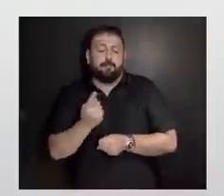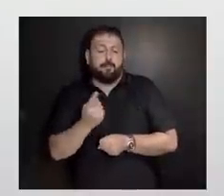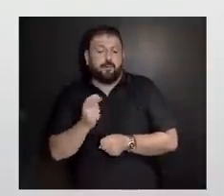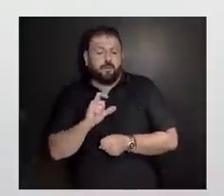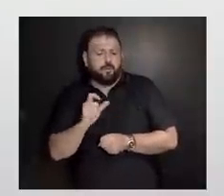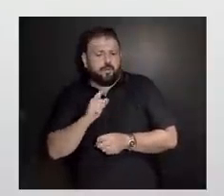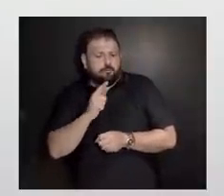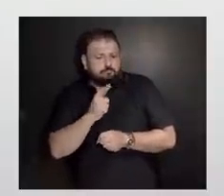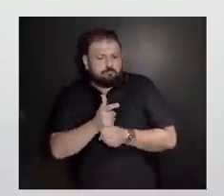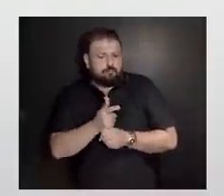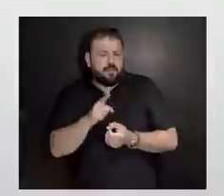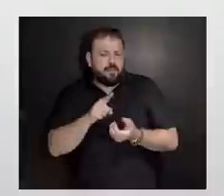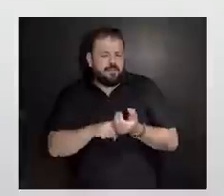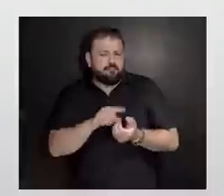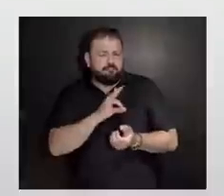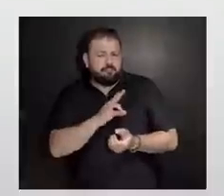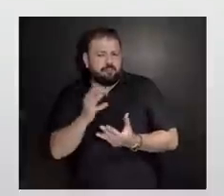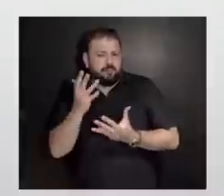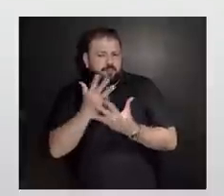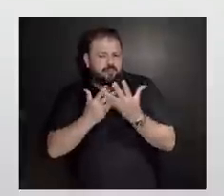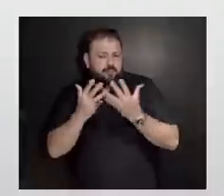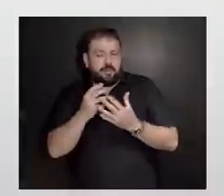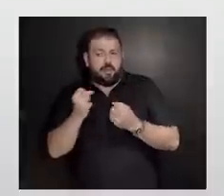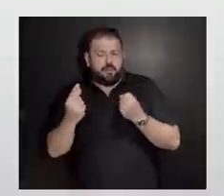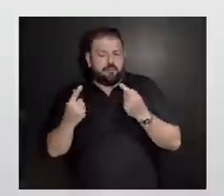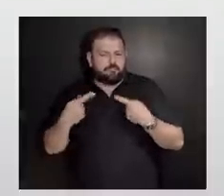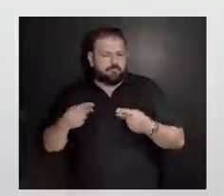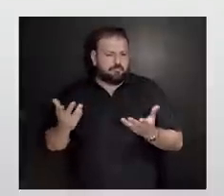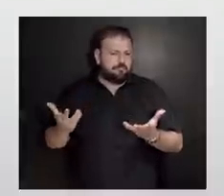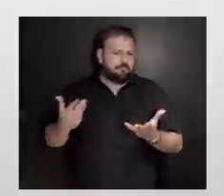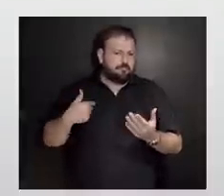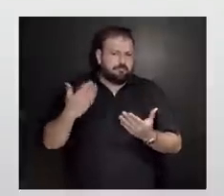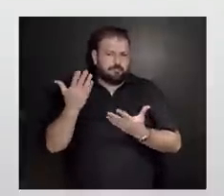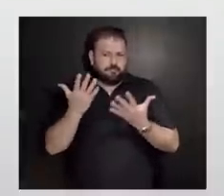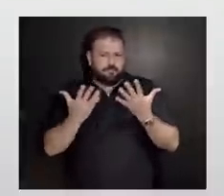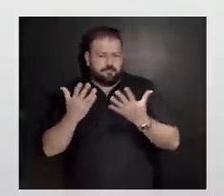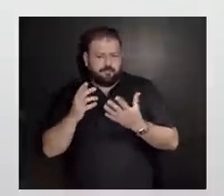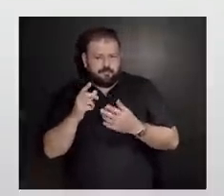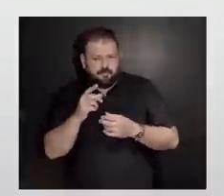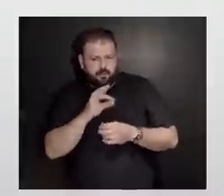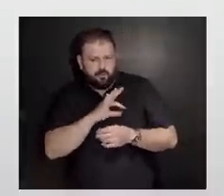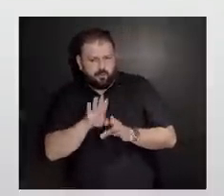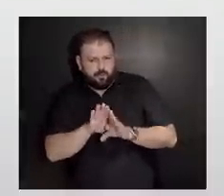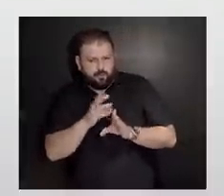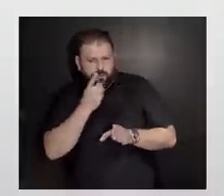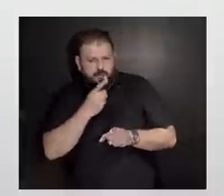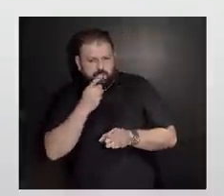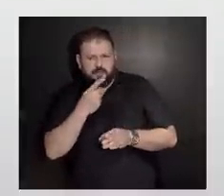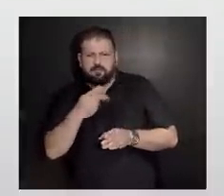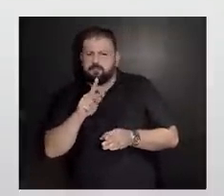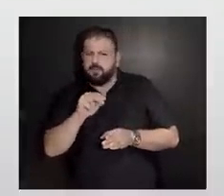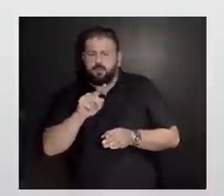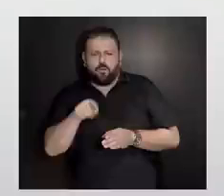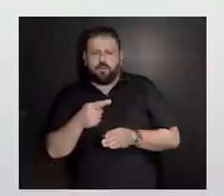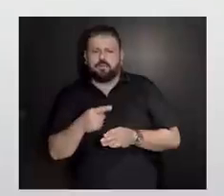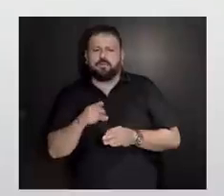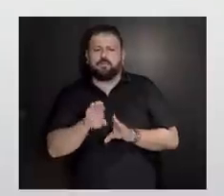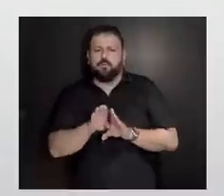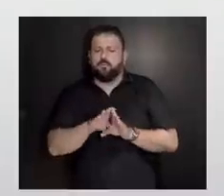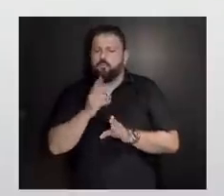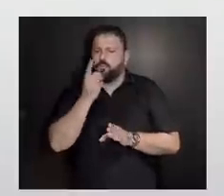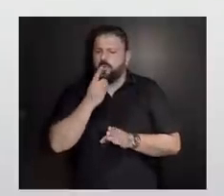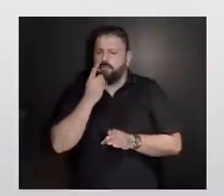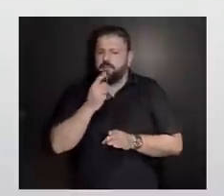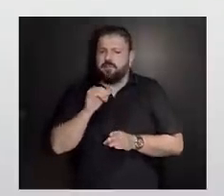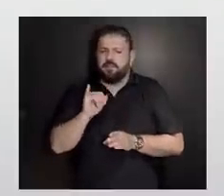síntomas se pueden confundir con los de la diabetes, ¿no? Pero esta no es una diabetes como tal. Este es un trastorno, la verdad